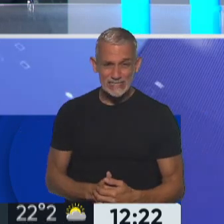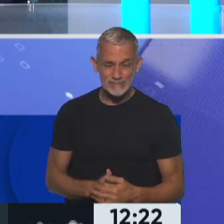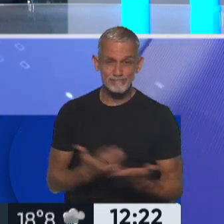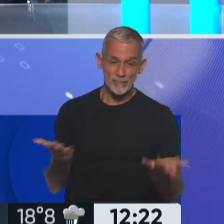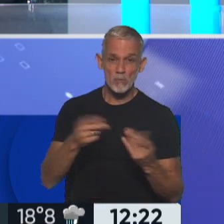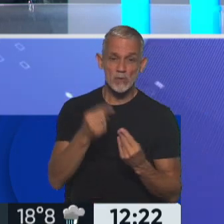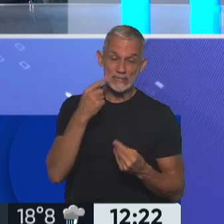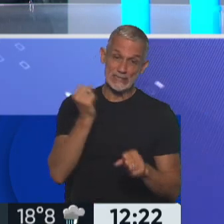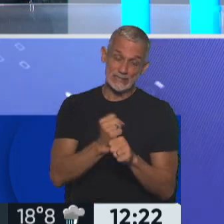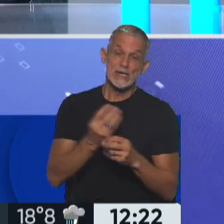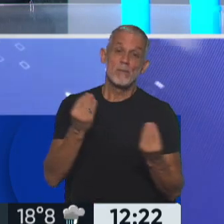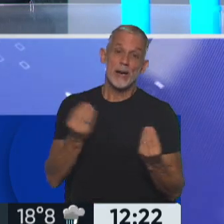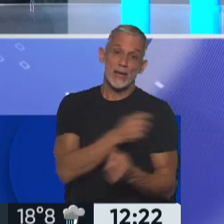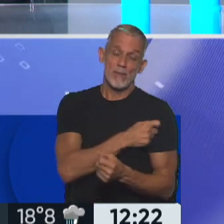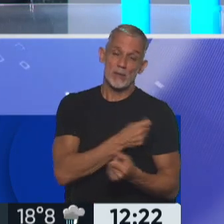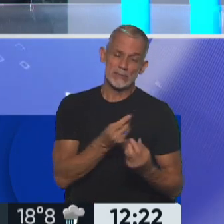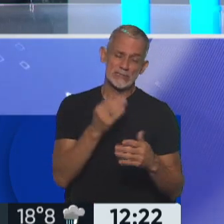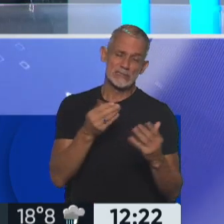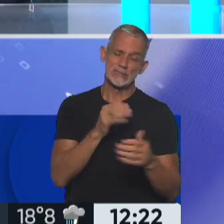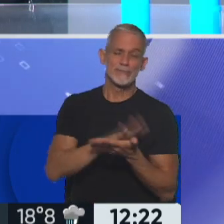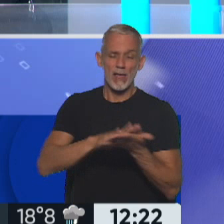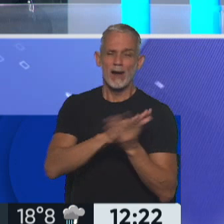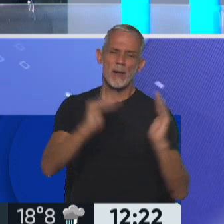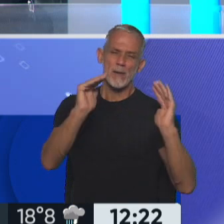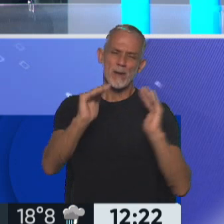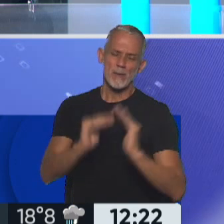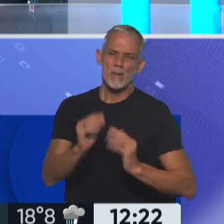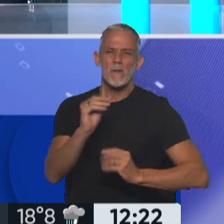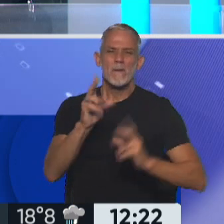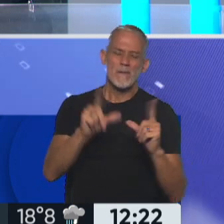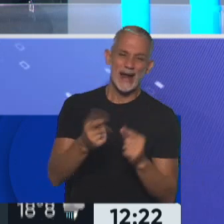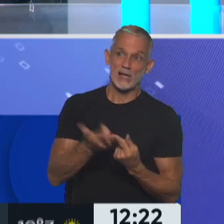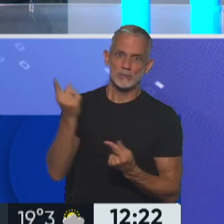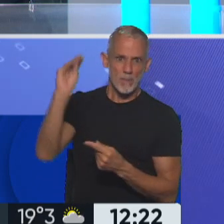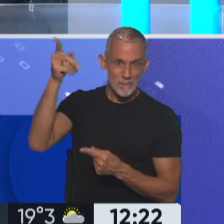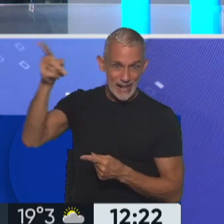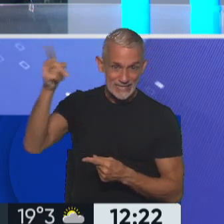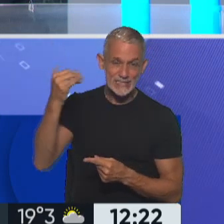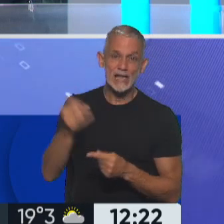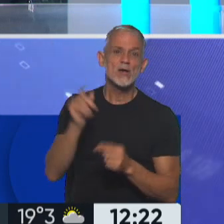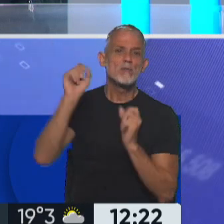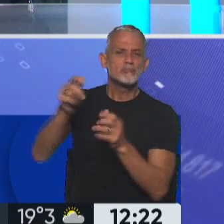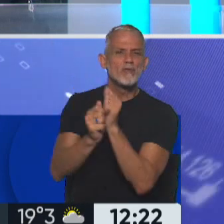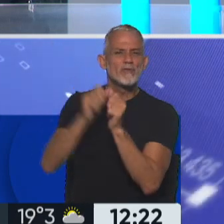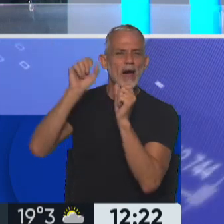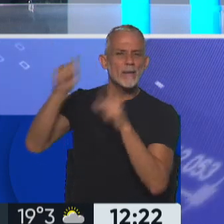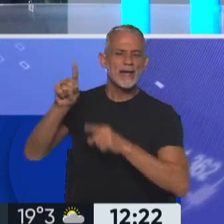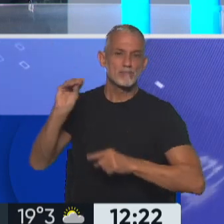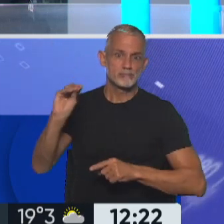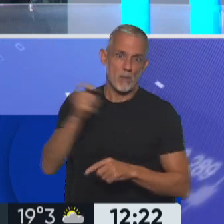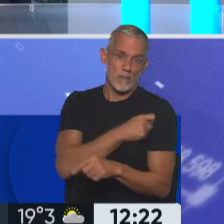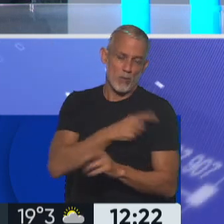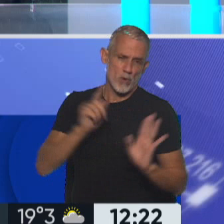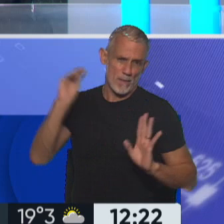hay que hacer un trabajo para hacer que la vacuna sea más accesible. Brasil optó por un trabajo que se está generando una vacuna nacional, una vacuna brasileña,